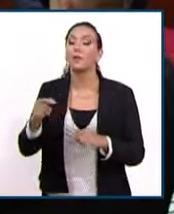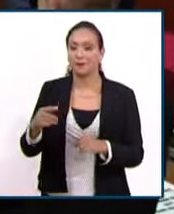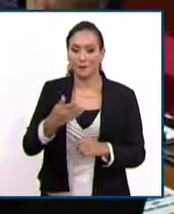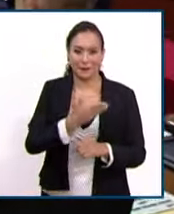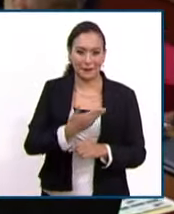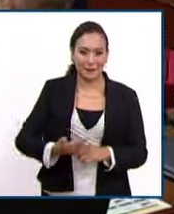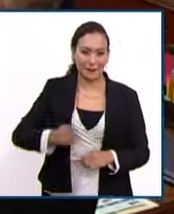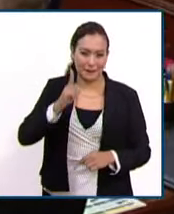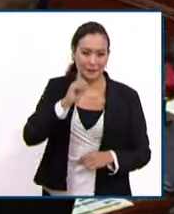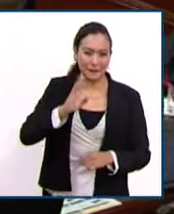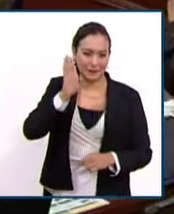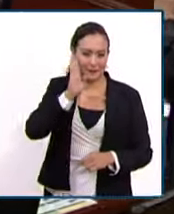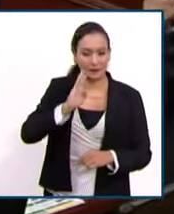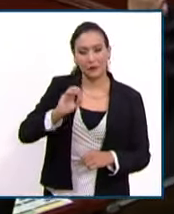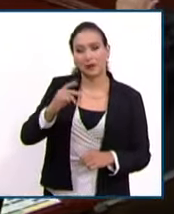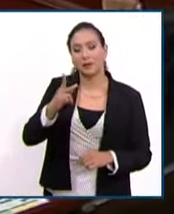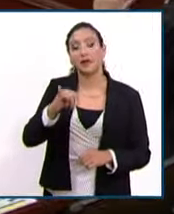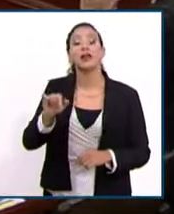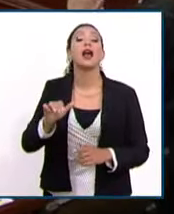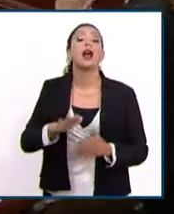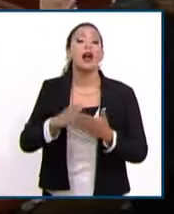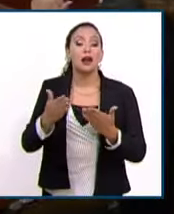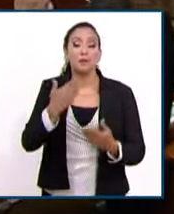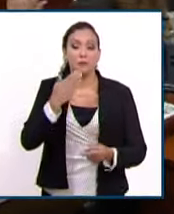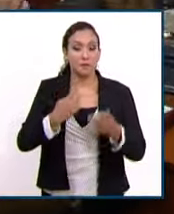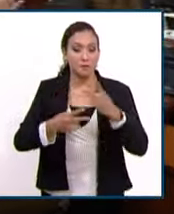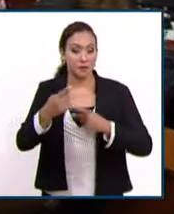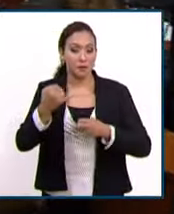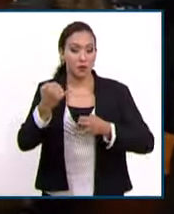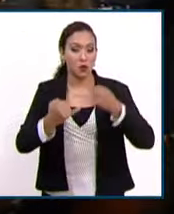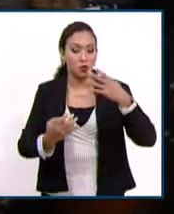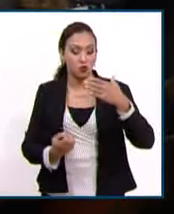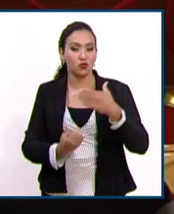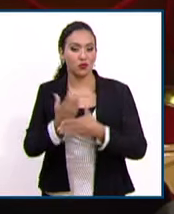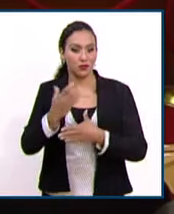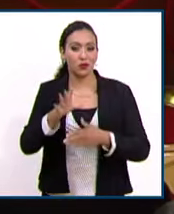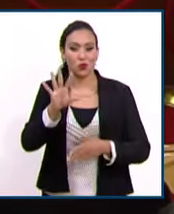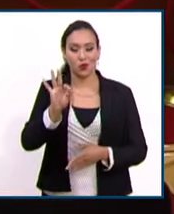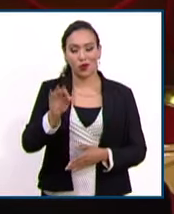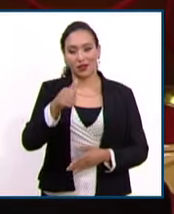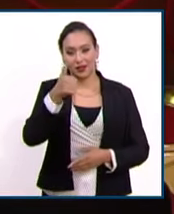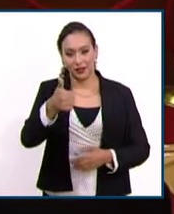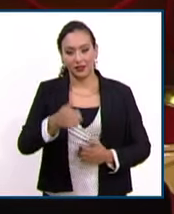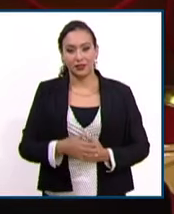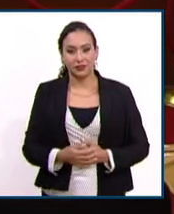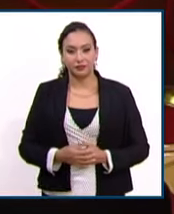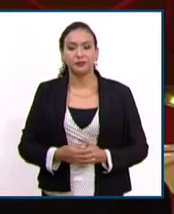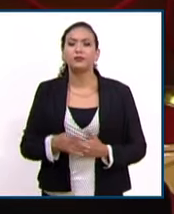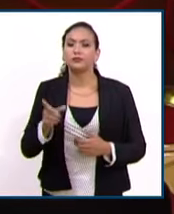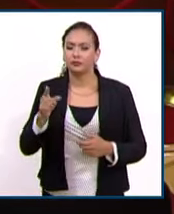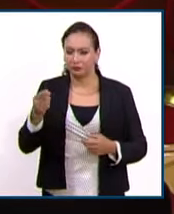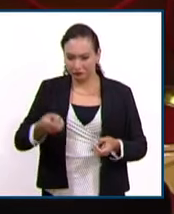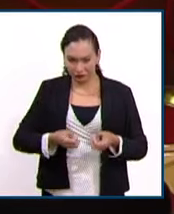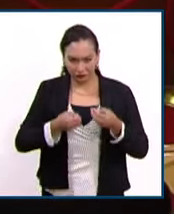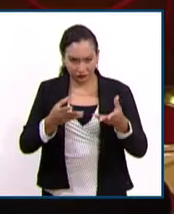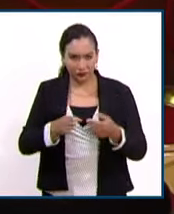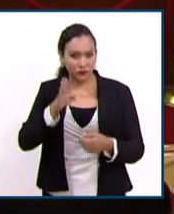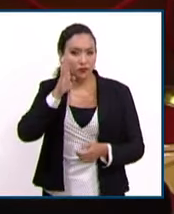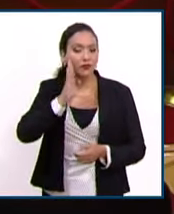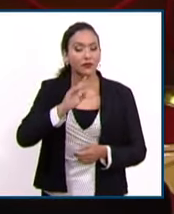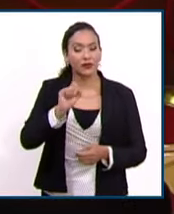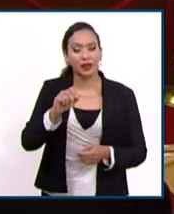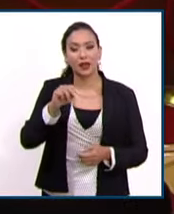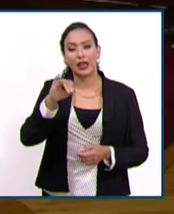Hernández tomó protesta a 46 juezas y jueces de distrito. En el discurso de bienvenida, el ministro Javier